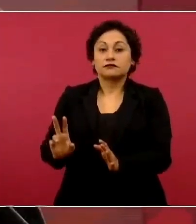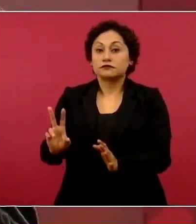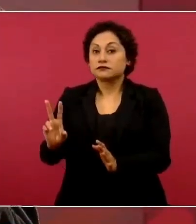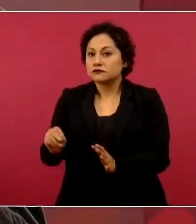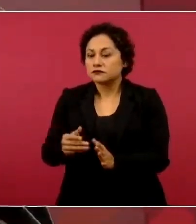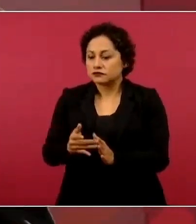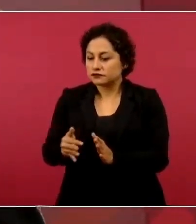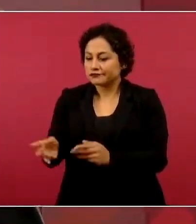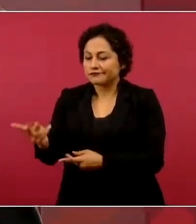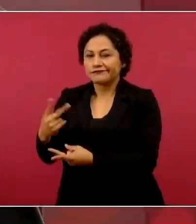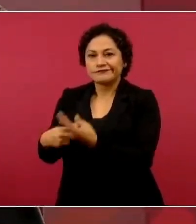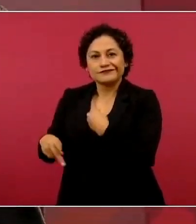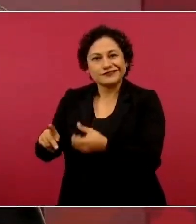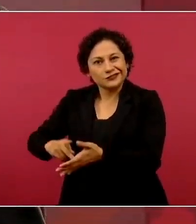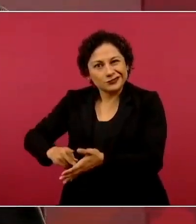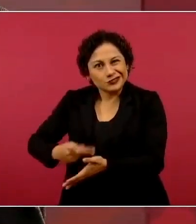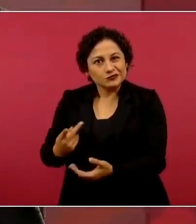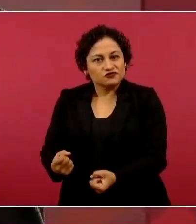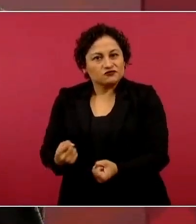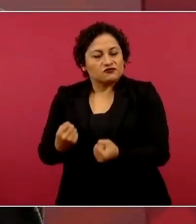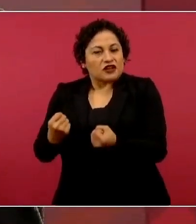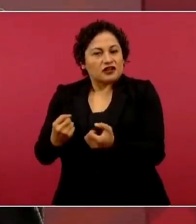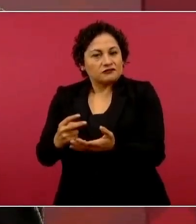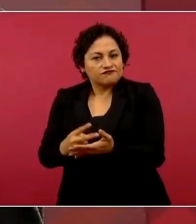y muy fuertes.